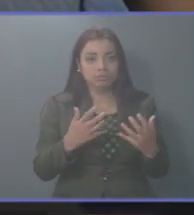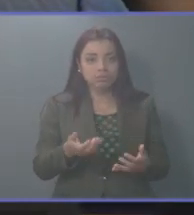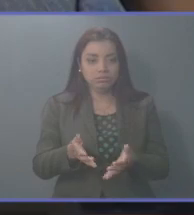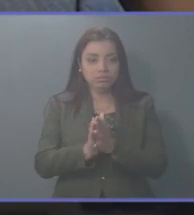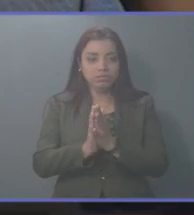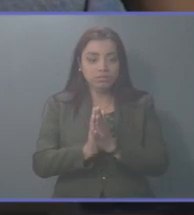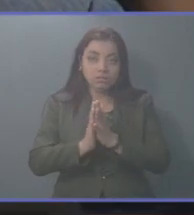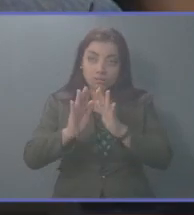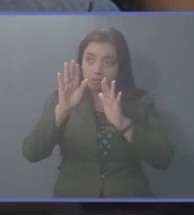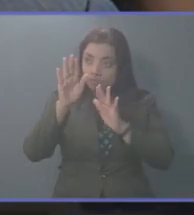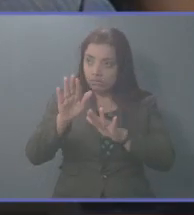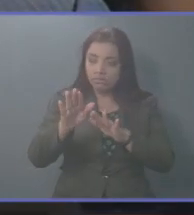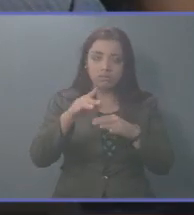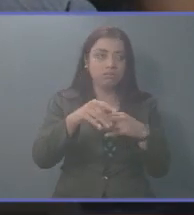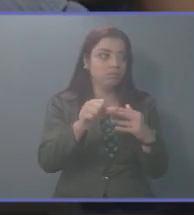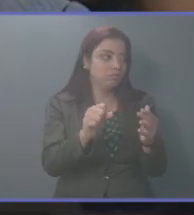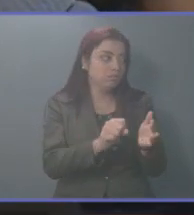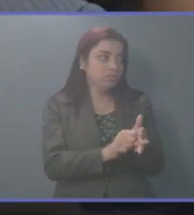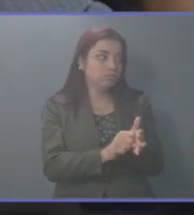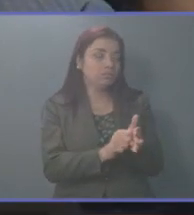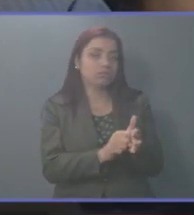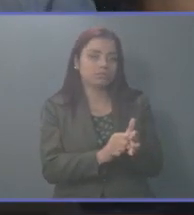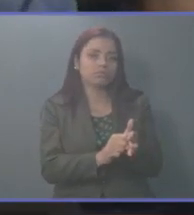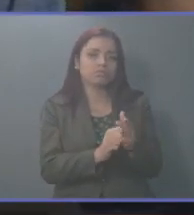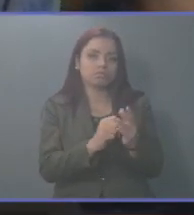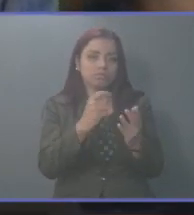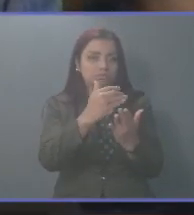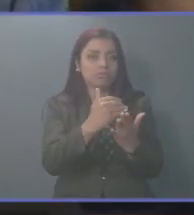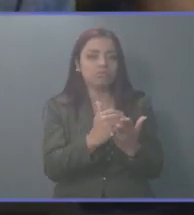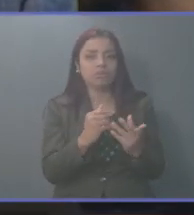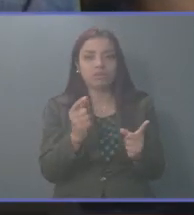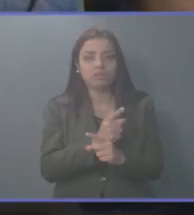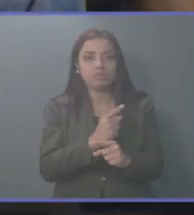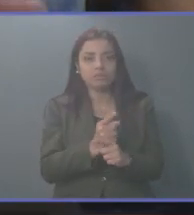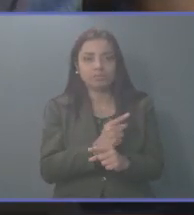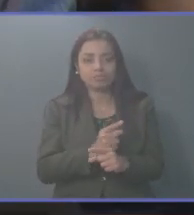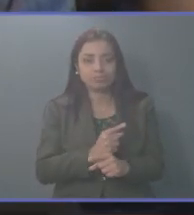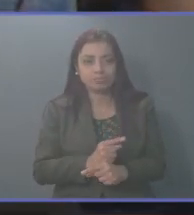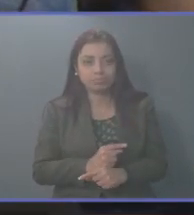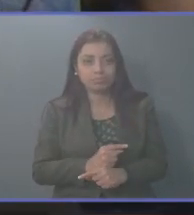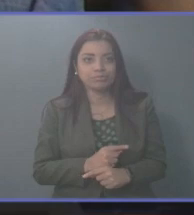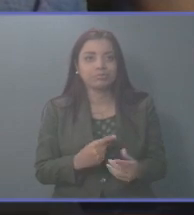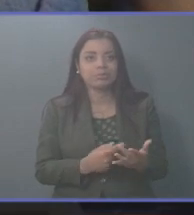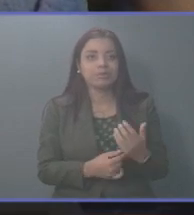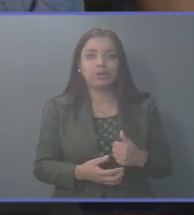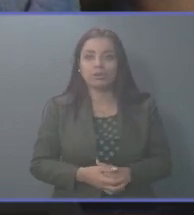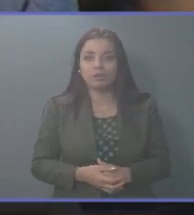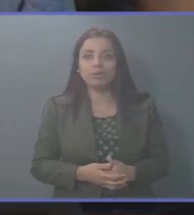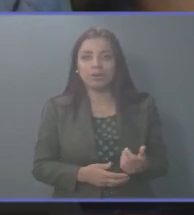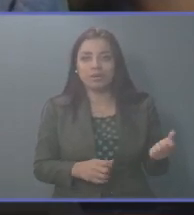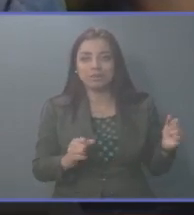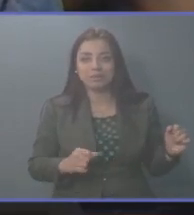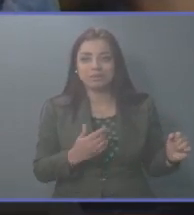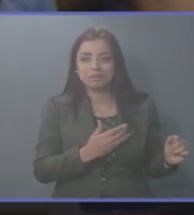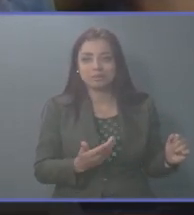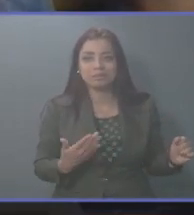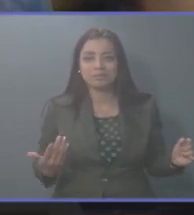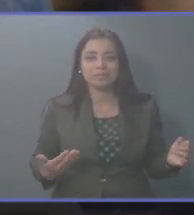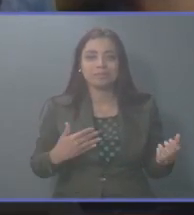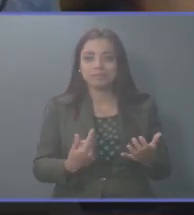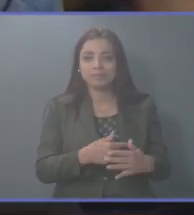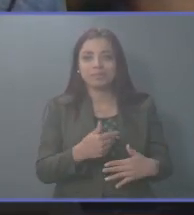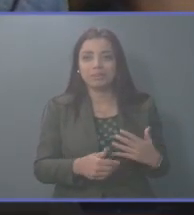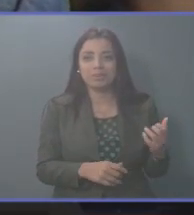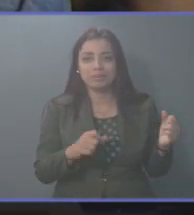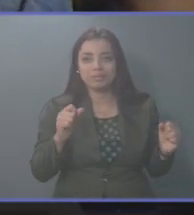todo respeto a usted y a este pleno legislativo, modificación de agenda, ya que he revisado la agenda y ya se han terminado los